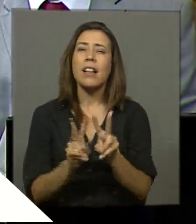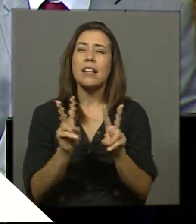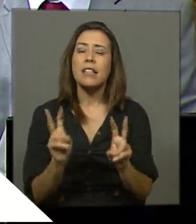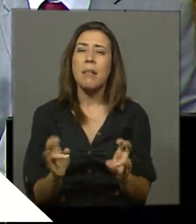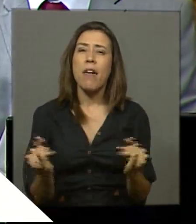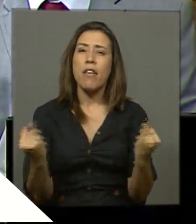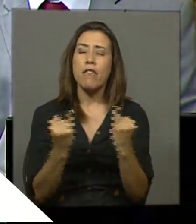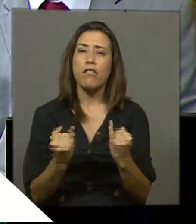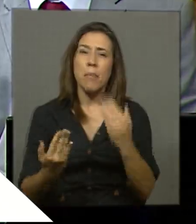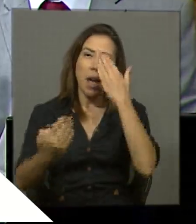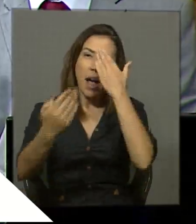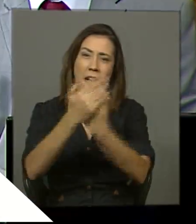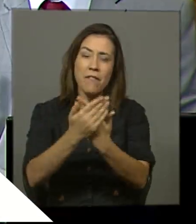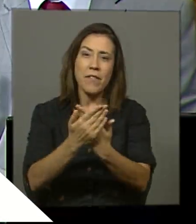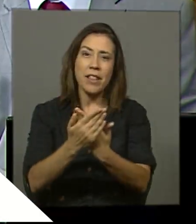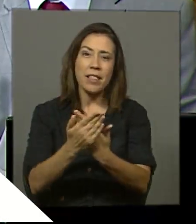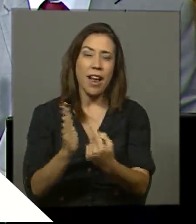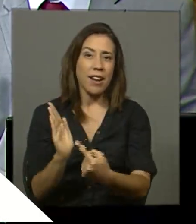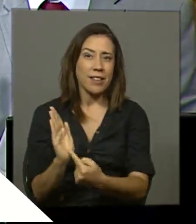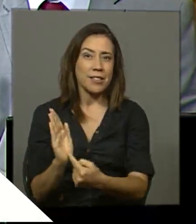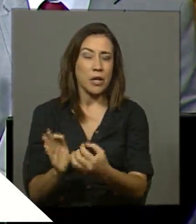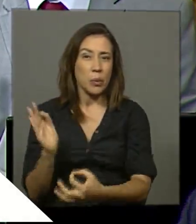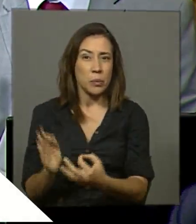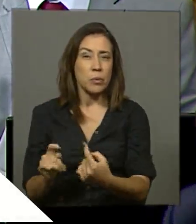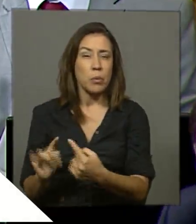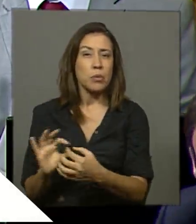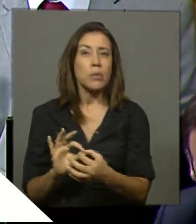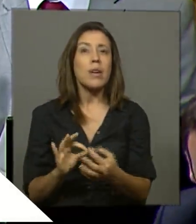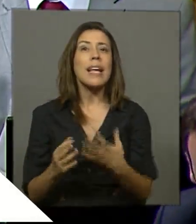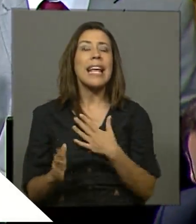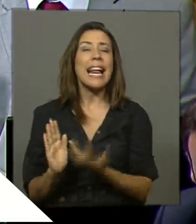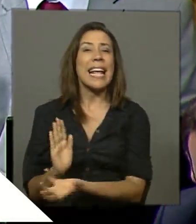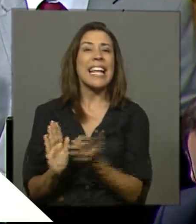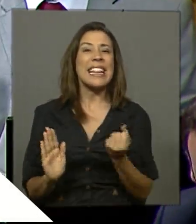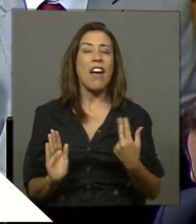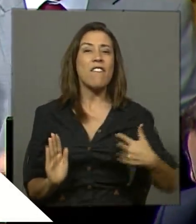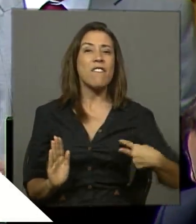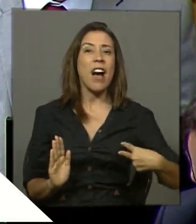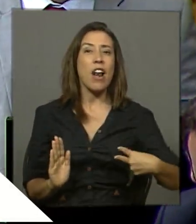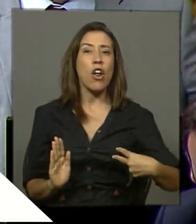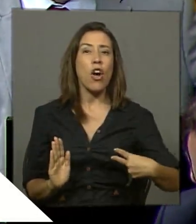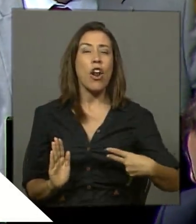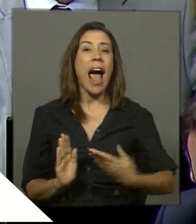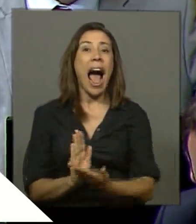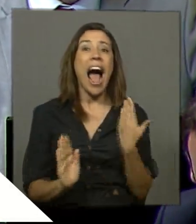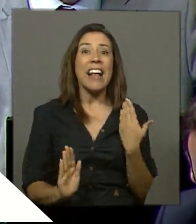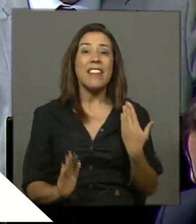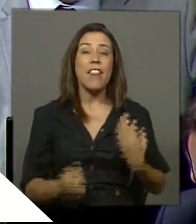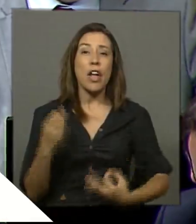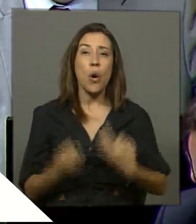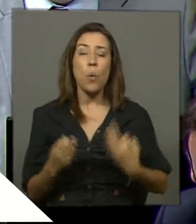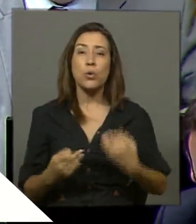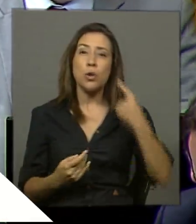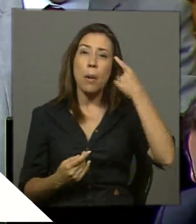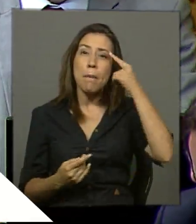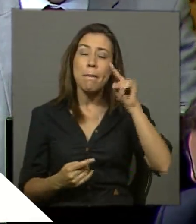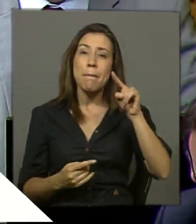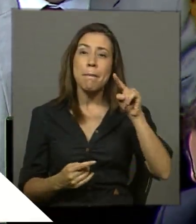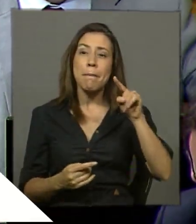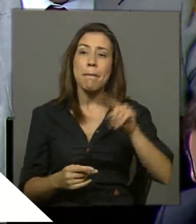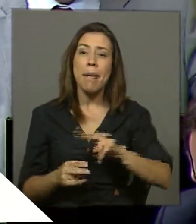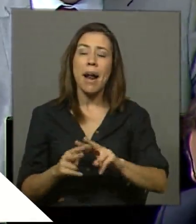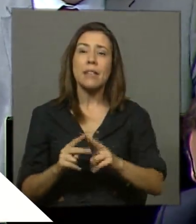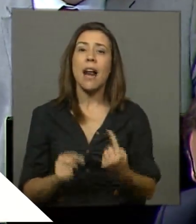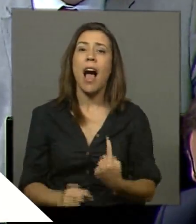con la forma de enfrentar la causa de modo de tratar de quitarle valor antes del juicio de modo de sentar